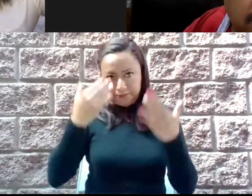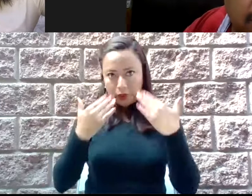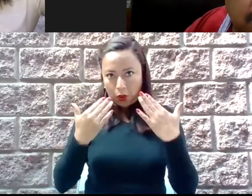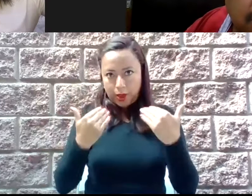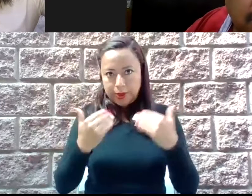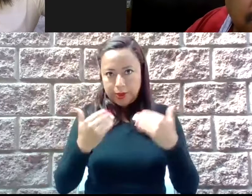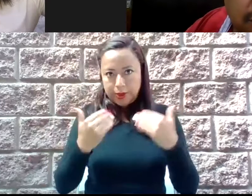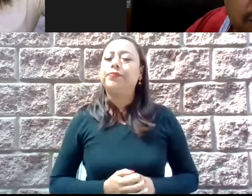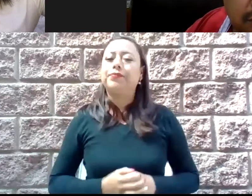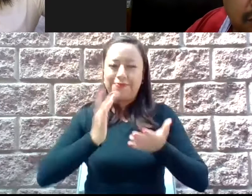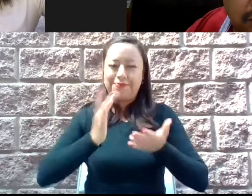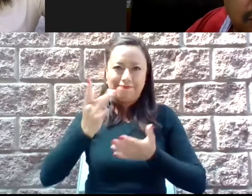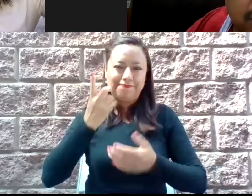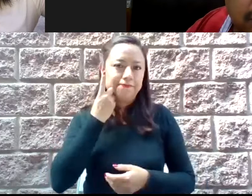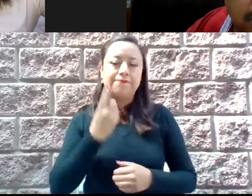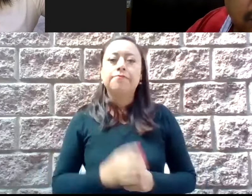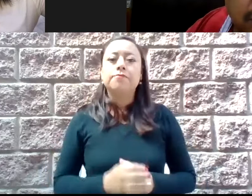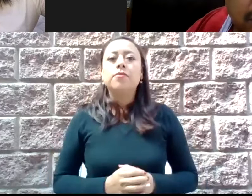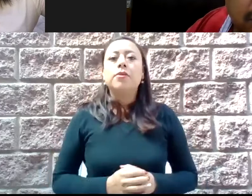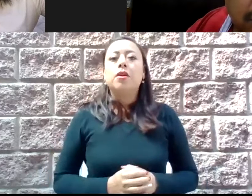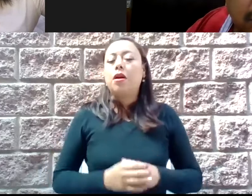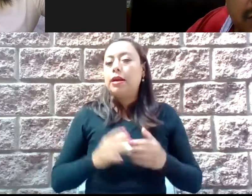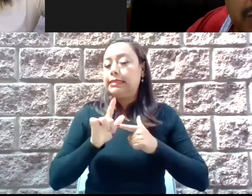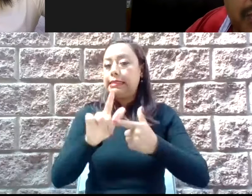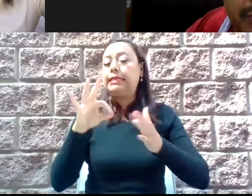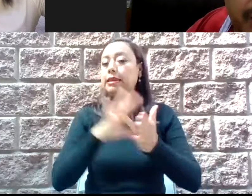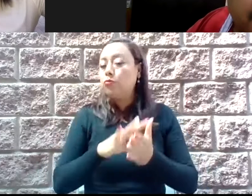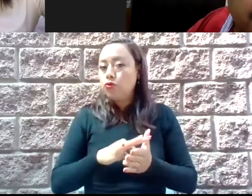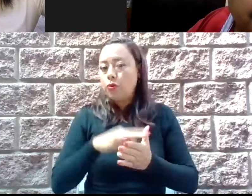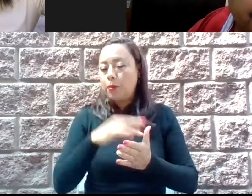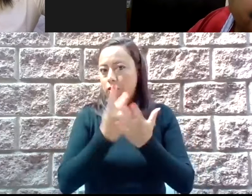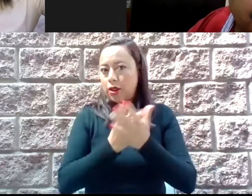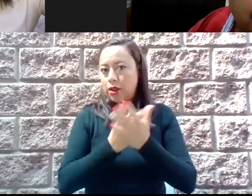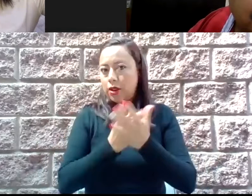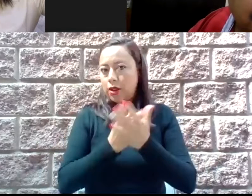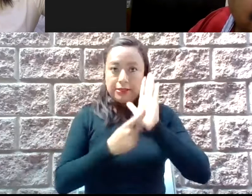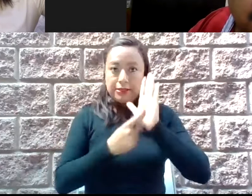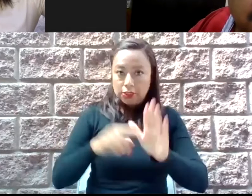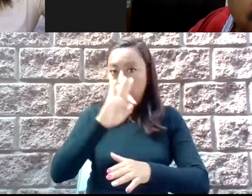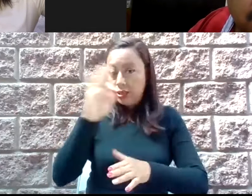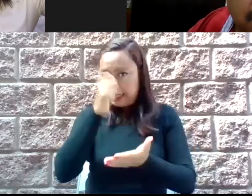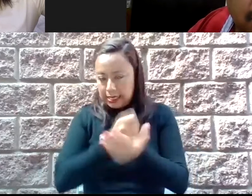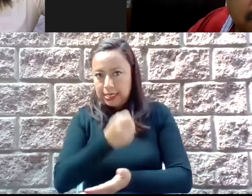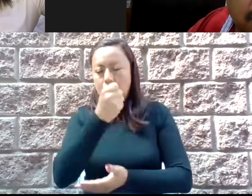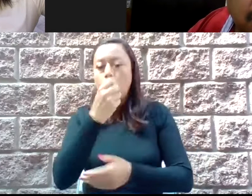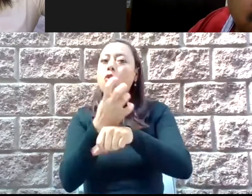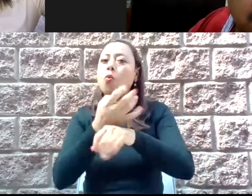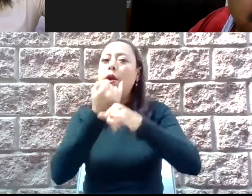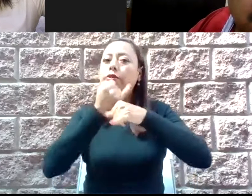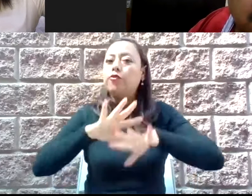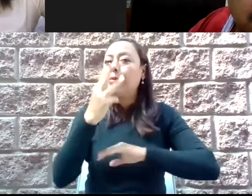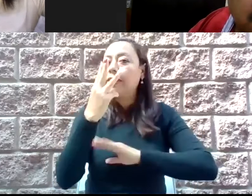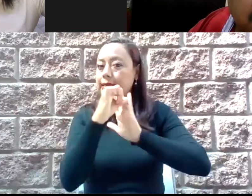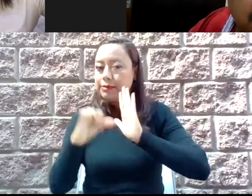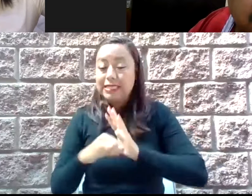Gracias, diputado. El siguiente punto del orden del día es la presentación, en su caso, aprobación del cuarto informe trimestral y el segundo informe